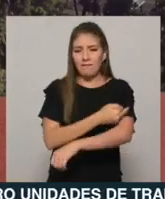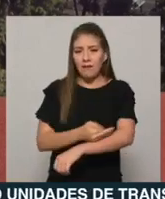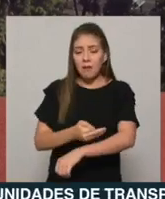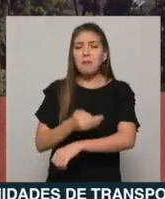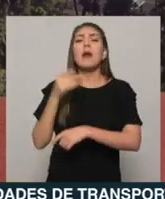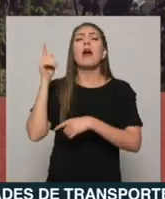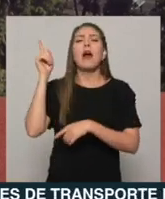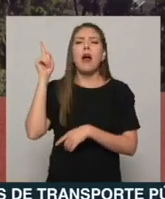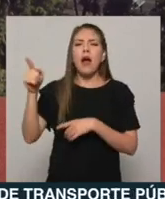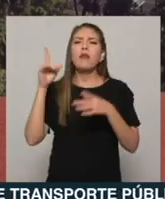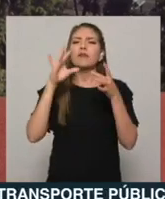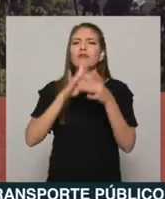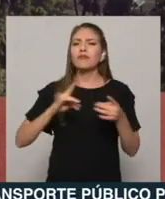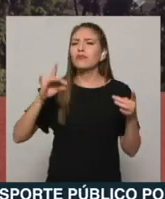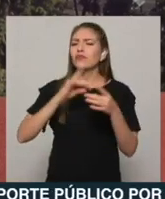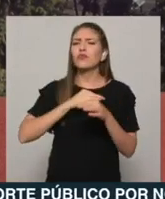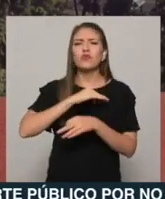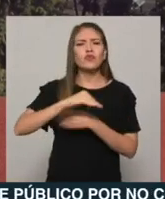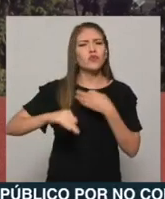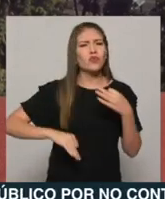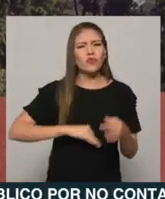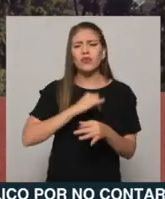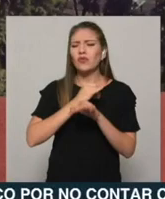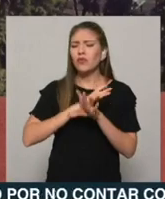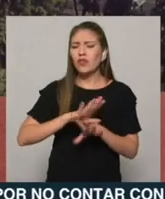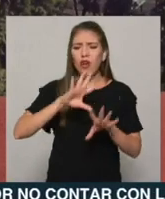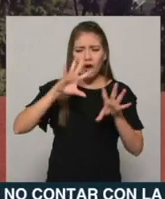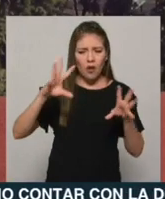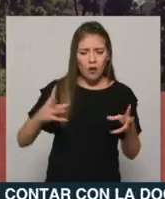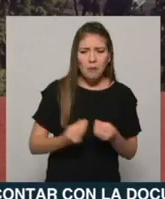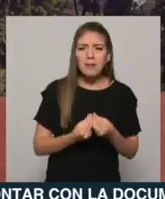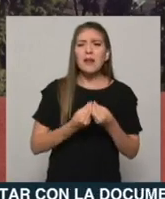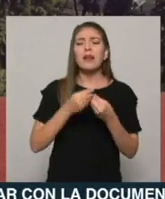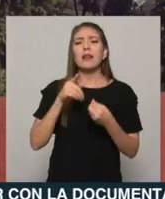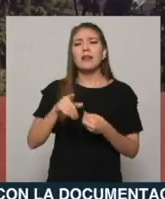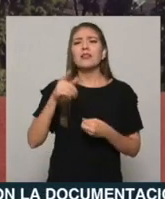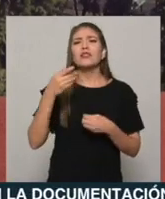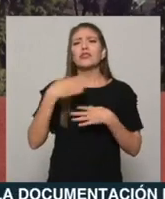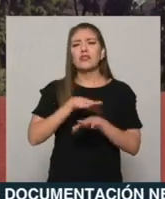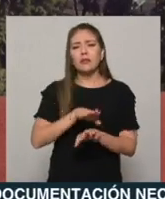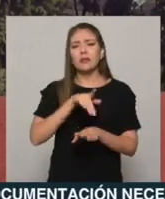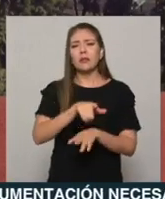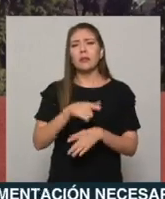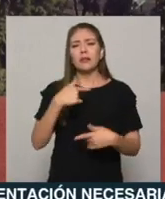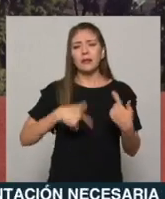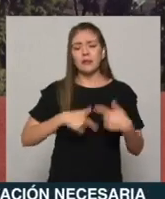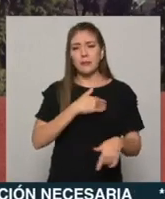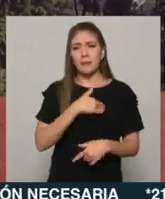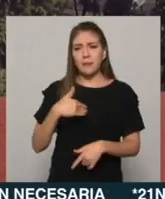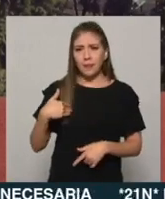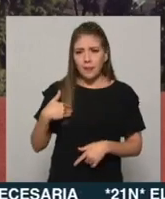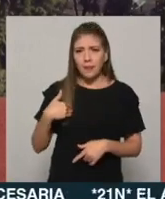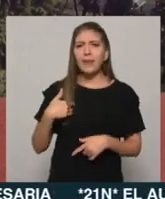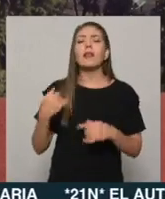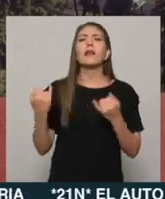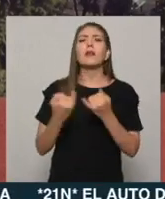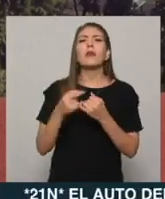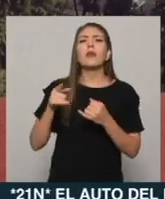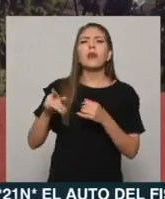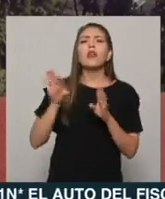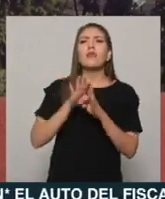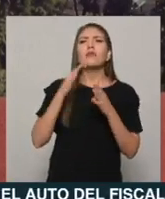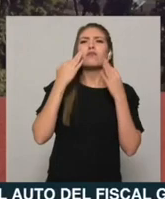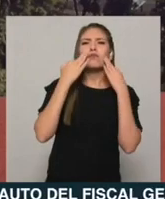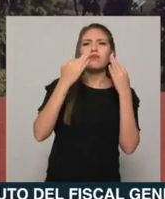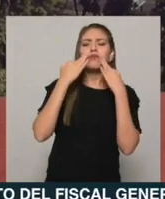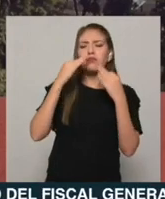ahí, ¿verdad?, acerca de la lactancia materna. Se hace todo un tour obstétrico para que ellas conozcan todas